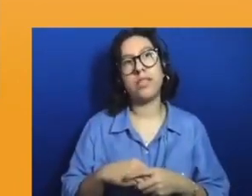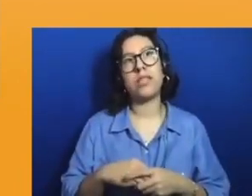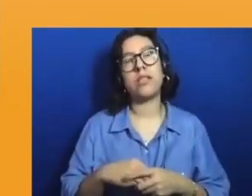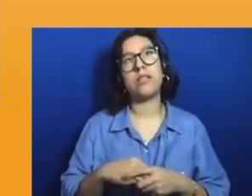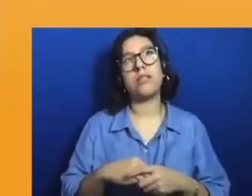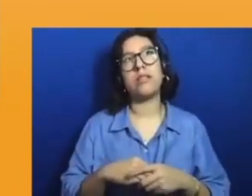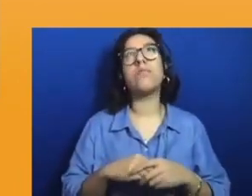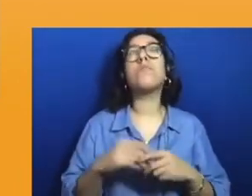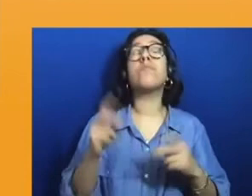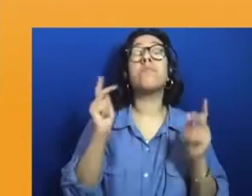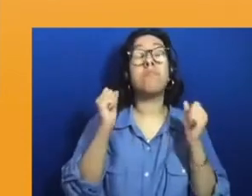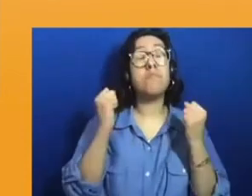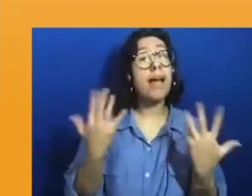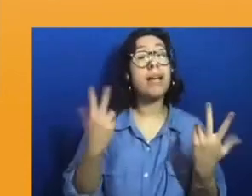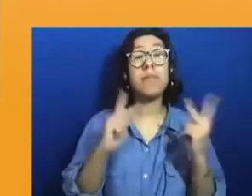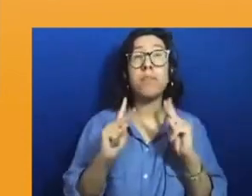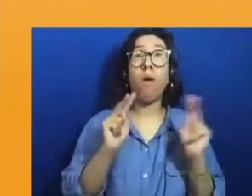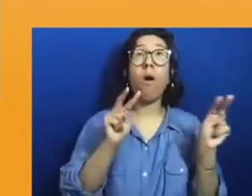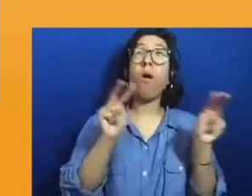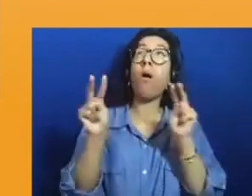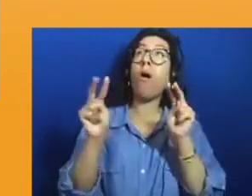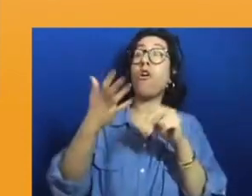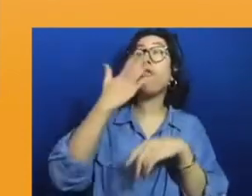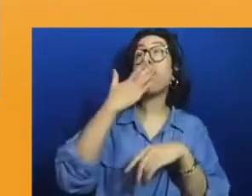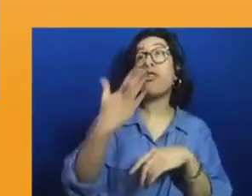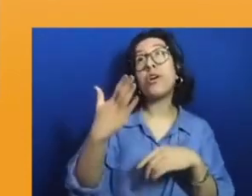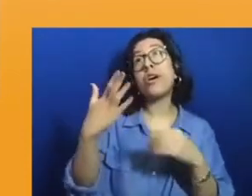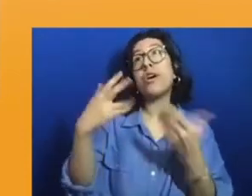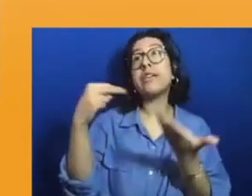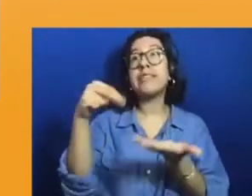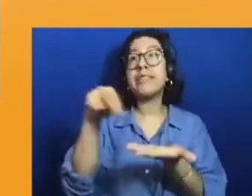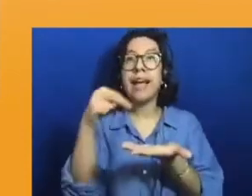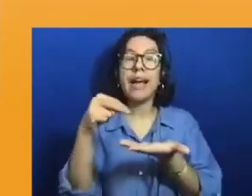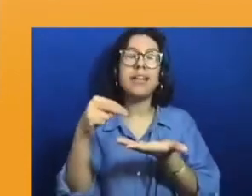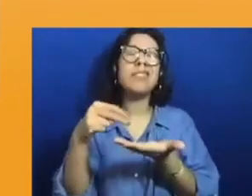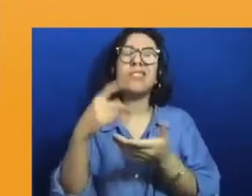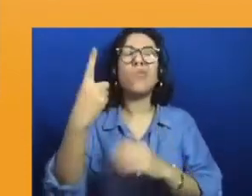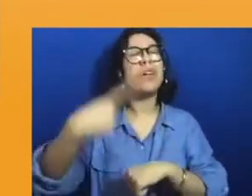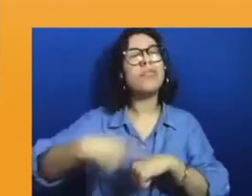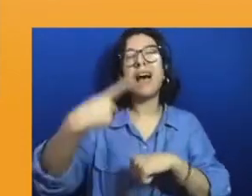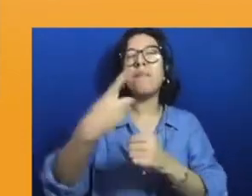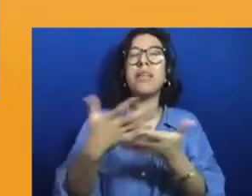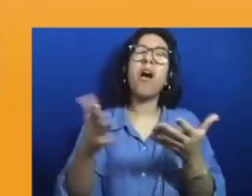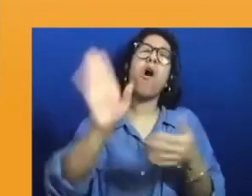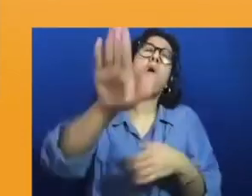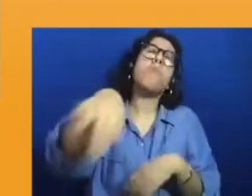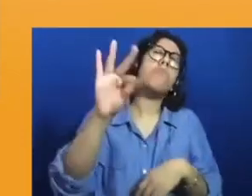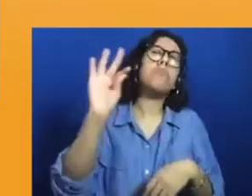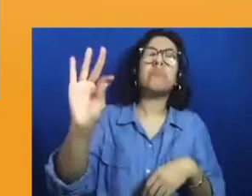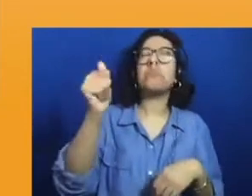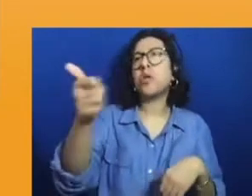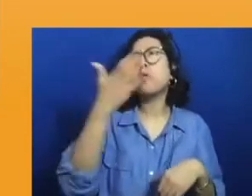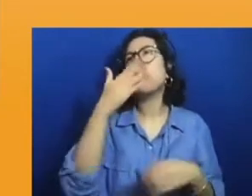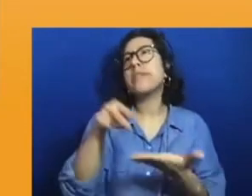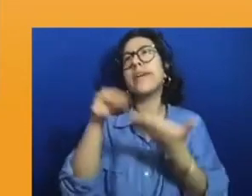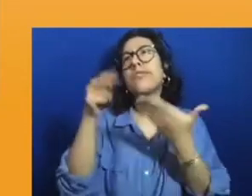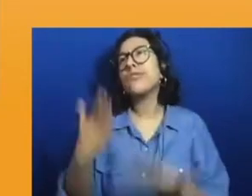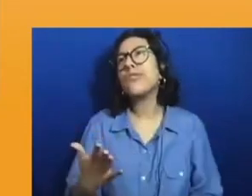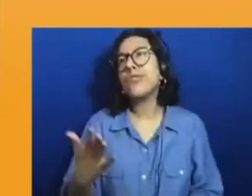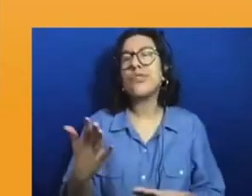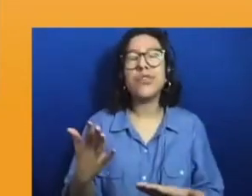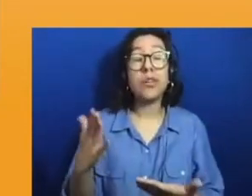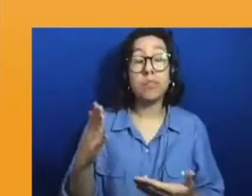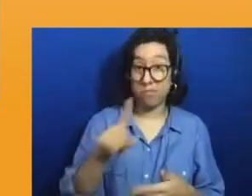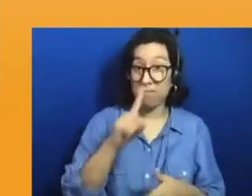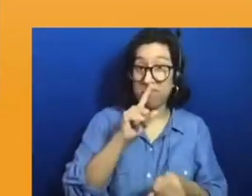ven un buen baile como algo aislado. Ah, pues tú bailas bien, pero ser